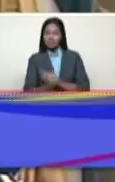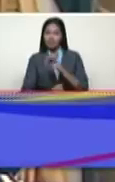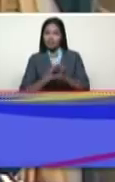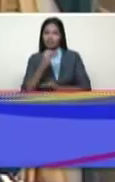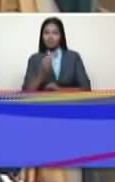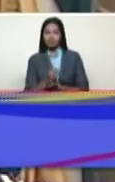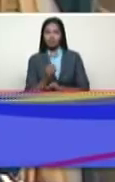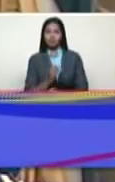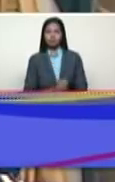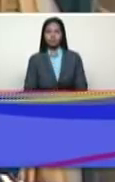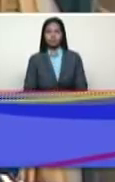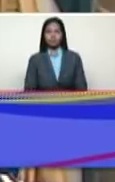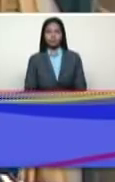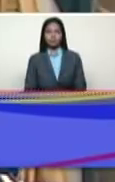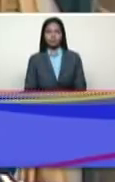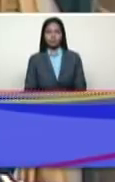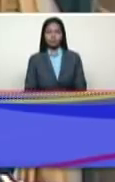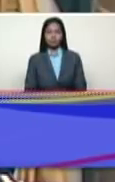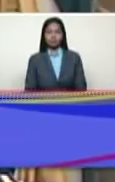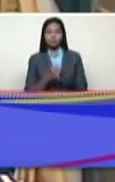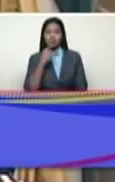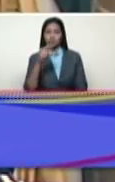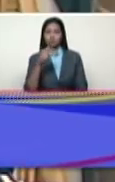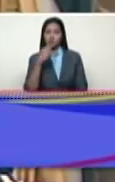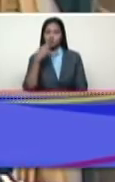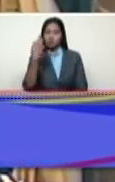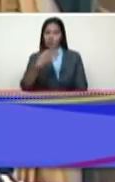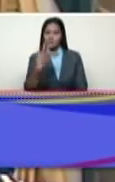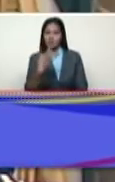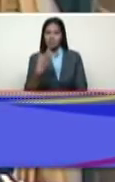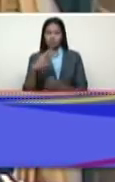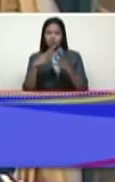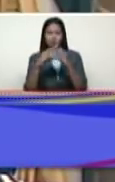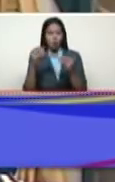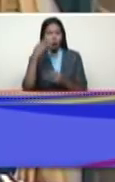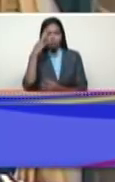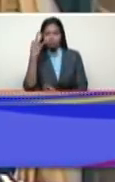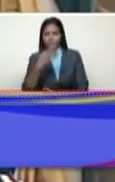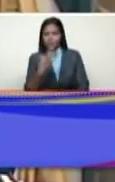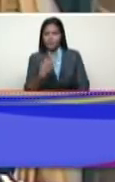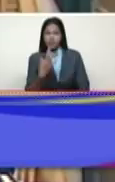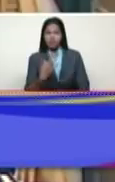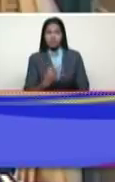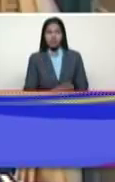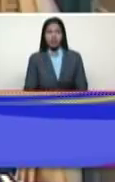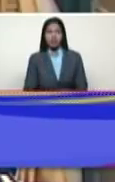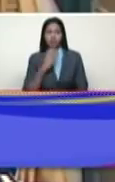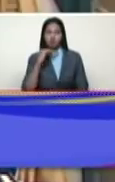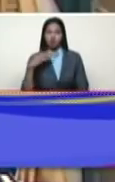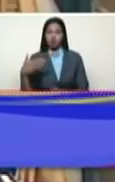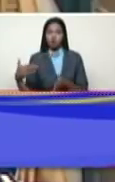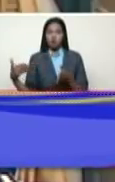internacional. Allí estuvo diciendo la verdad, sobre el ataque